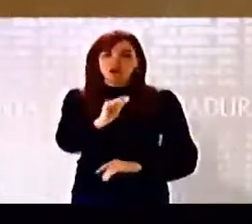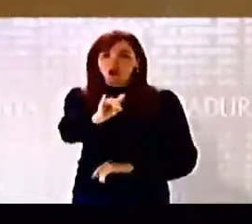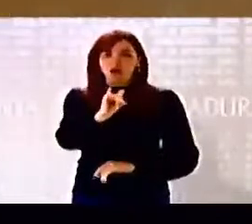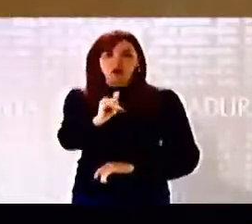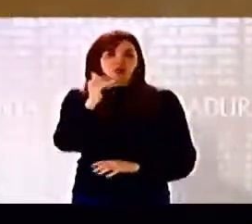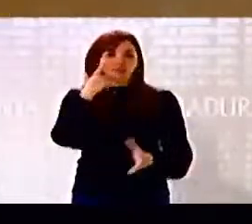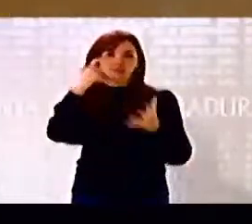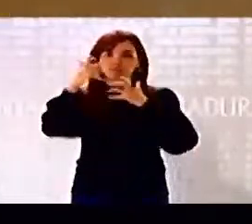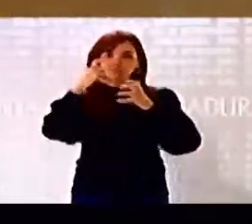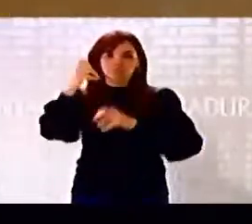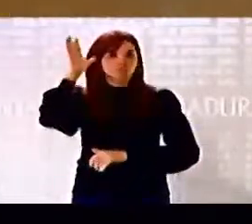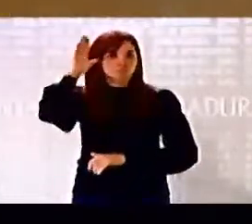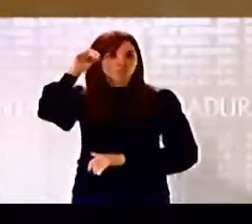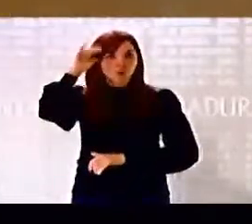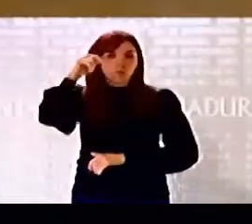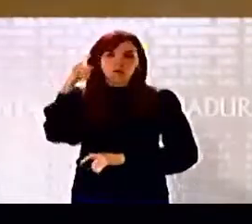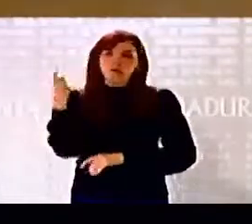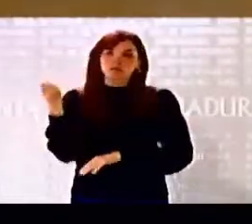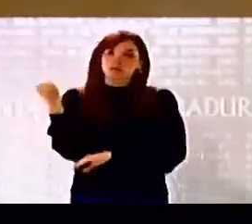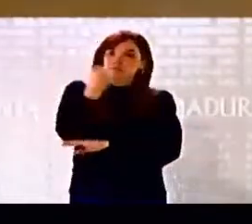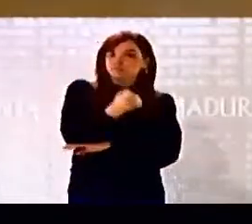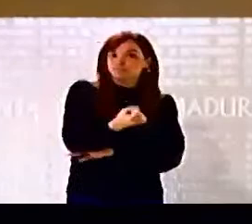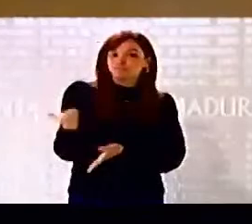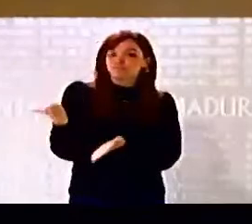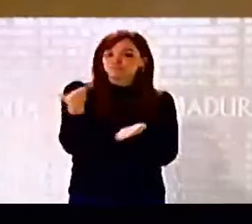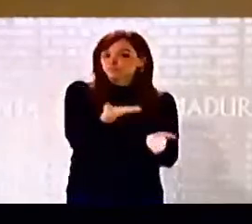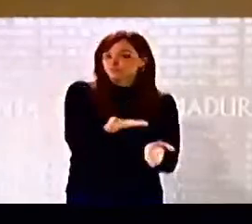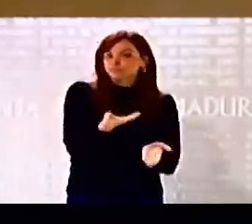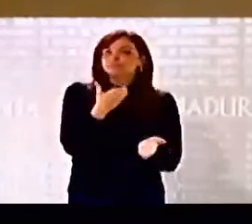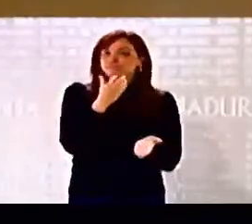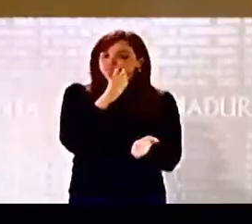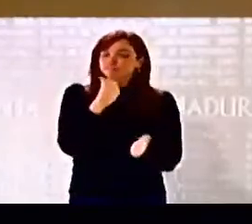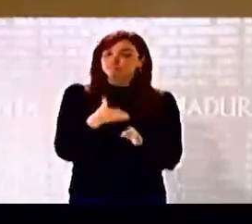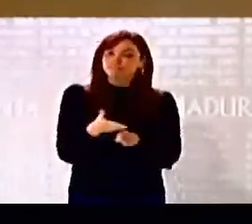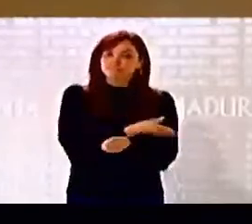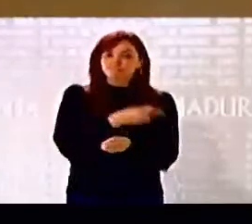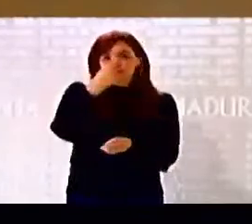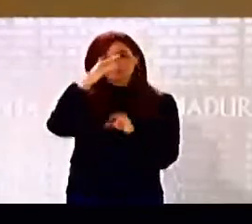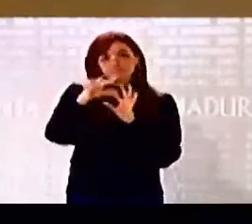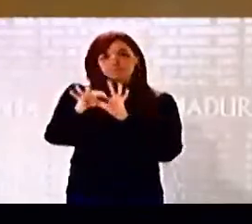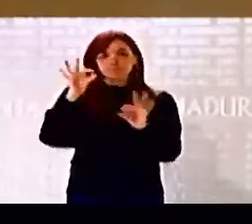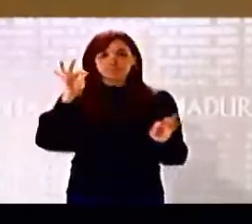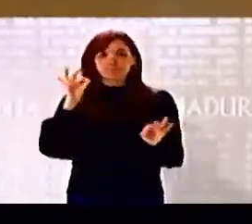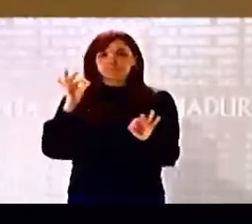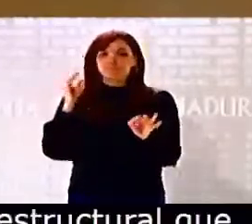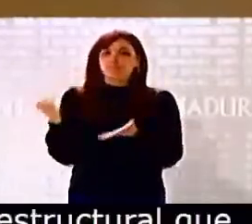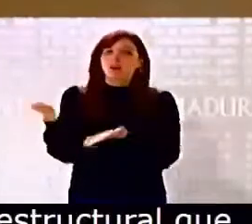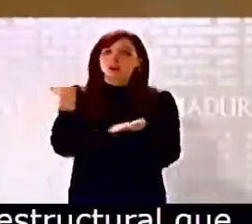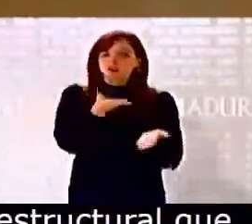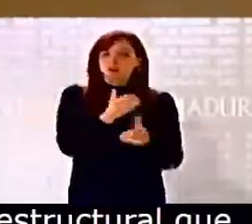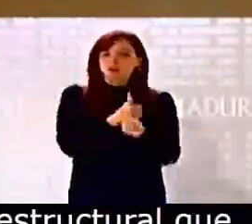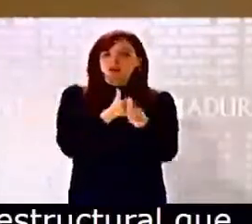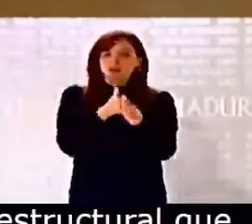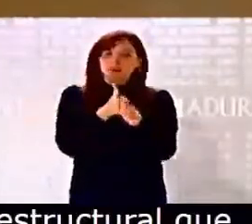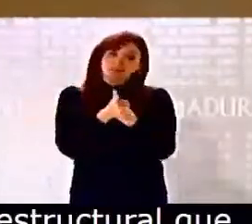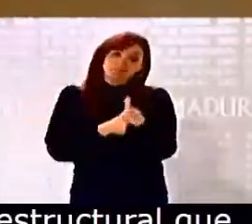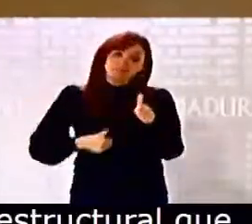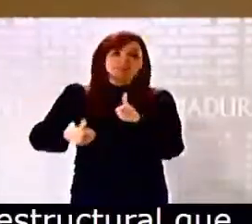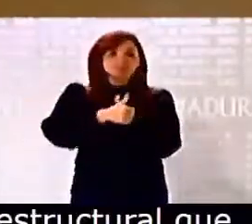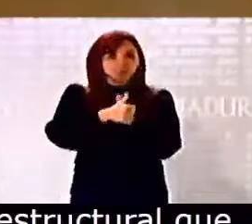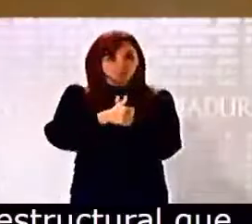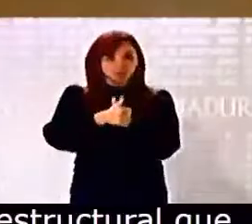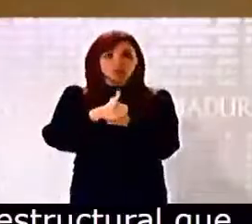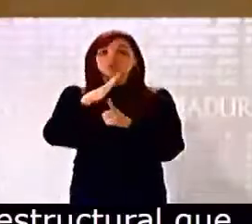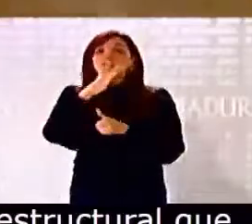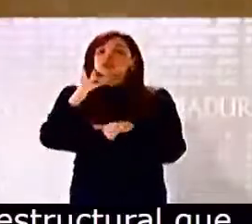necesitan de un empuje y, por tanto, una decisión política de discriminación positiva con una tierra que viene